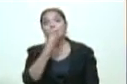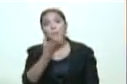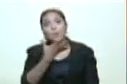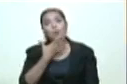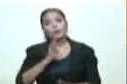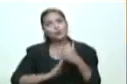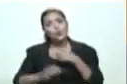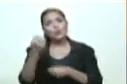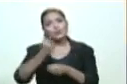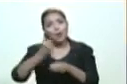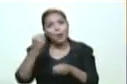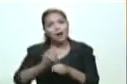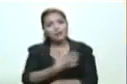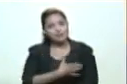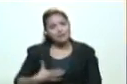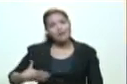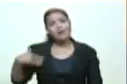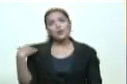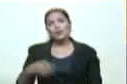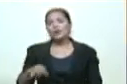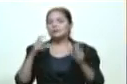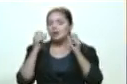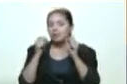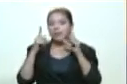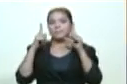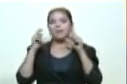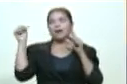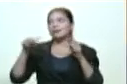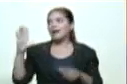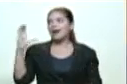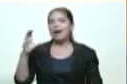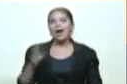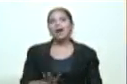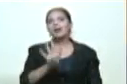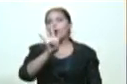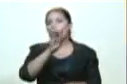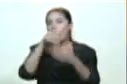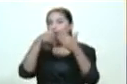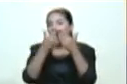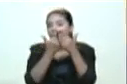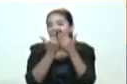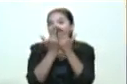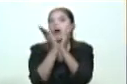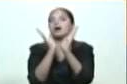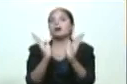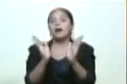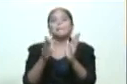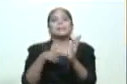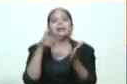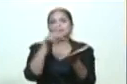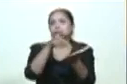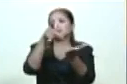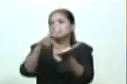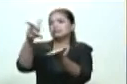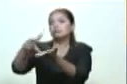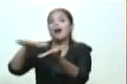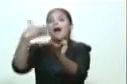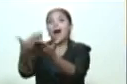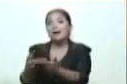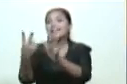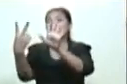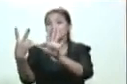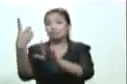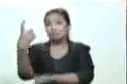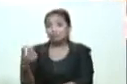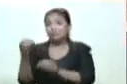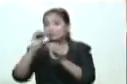que quiere trabajar, que se despierta aquí en nuestra Caracas a las 4 de la mañana para tomar tres sistemas de transporte, para llegar a las 7 a